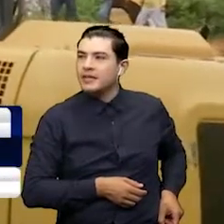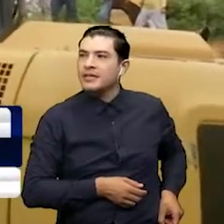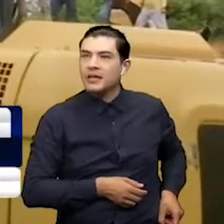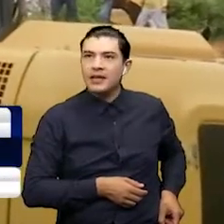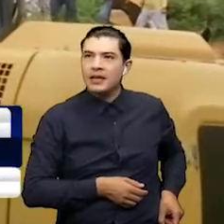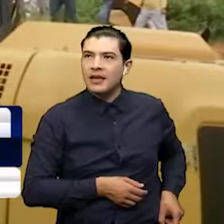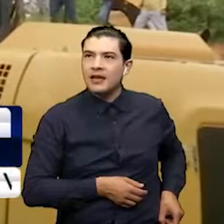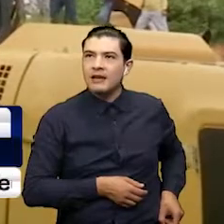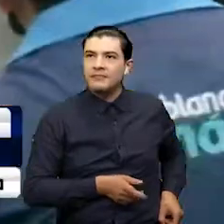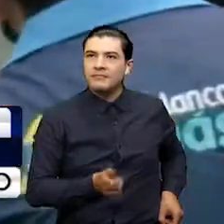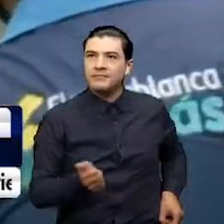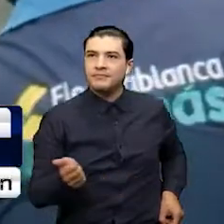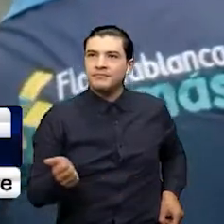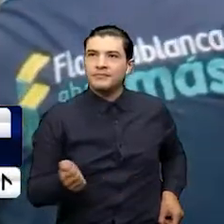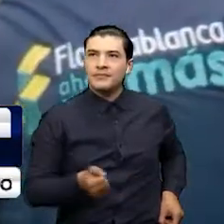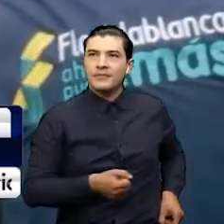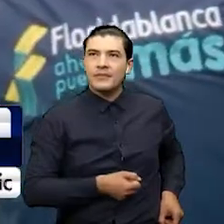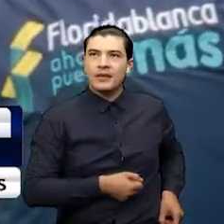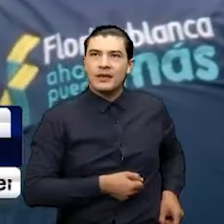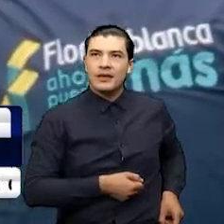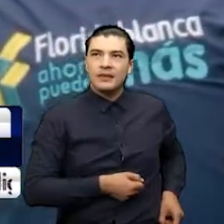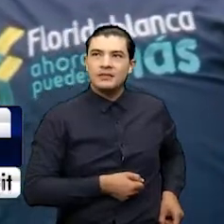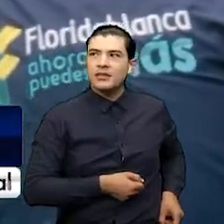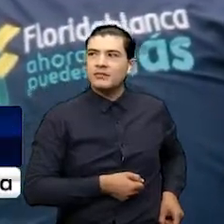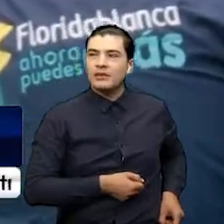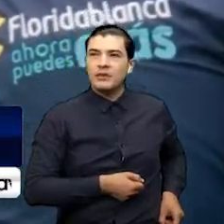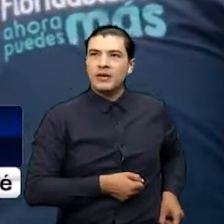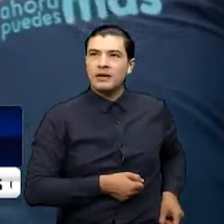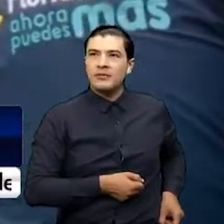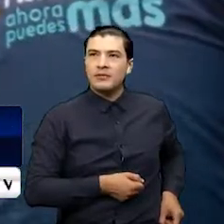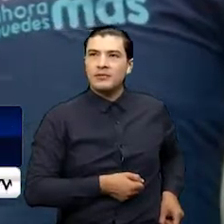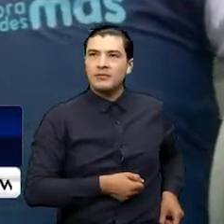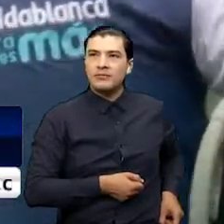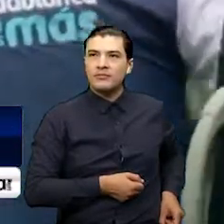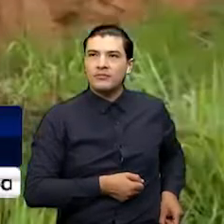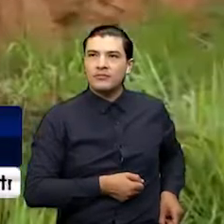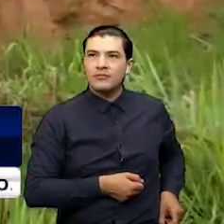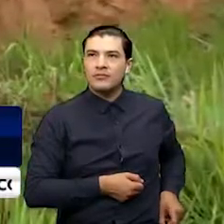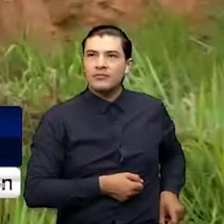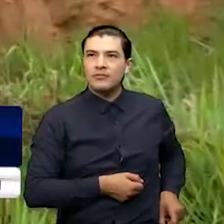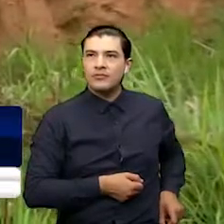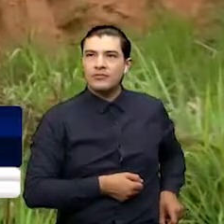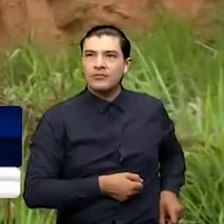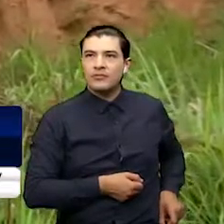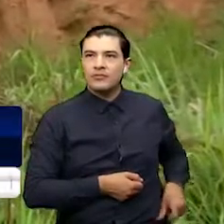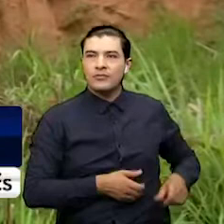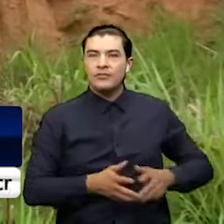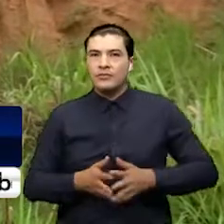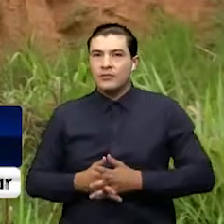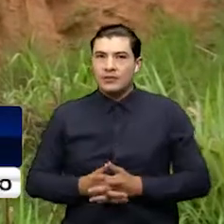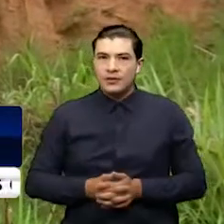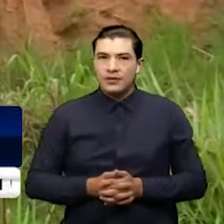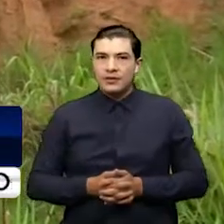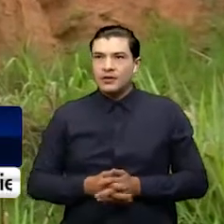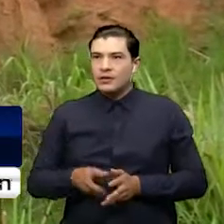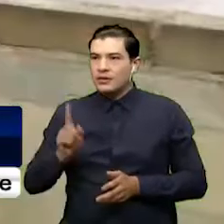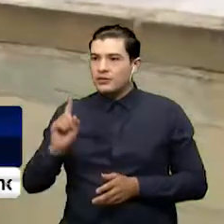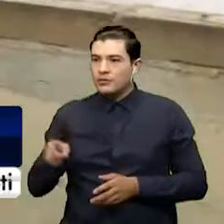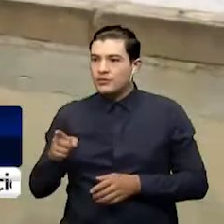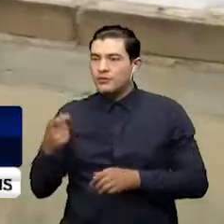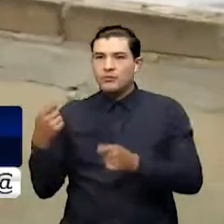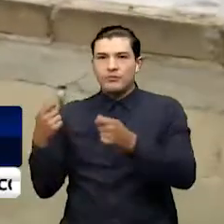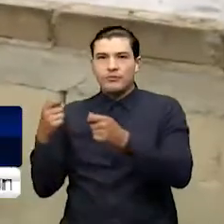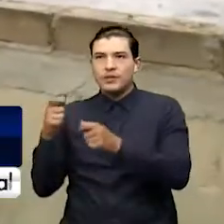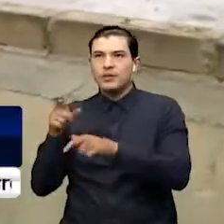la segunda fase de ese operativo se desarrolló en la mañana de hoy cuando logran realizar la demolición del lugar utilizado para el expendio de las